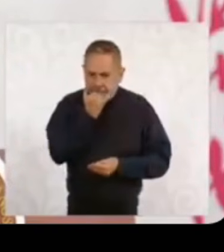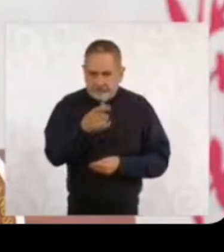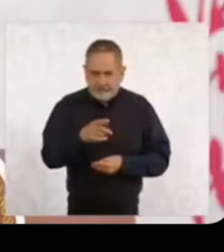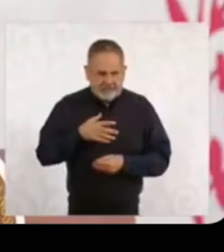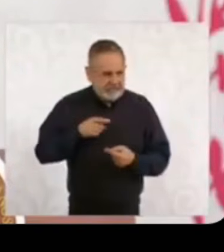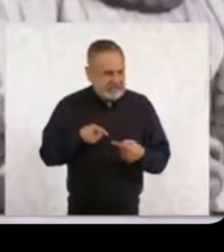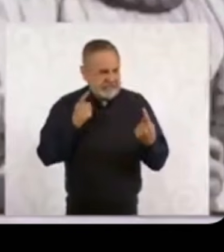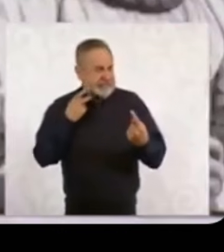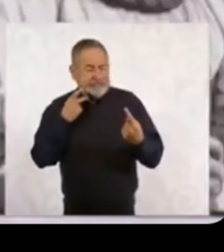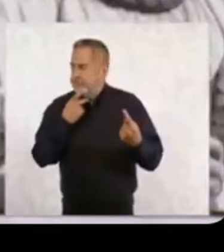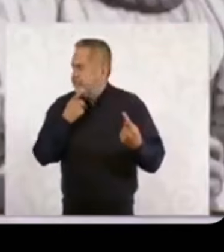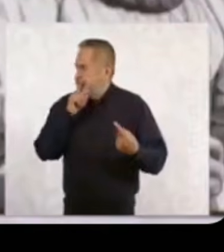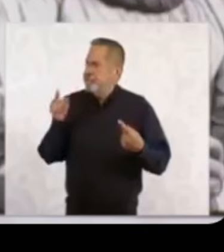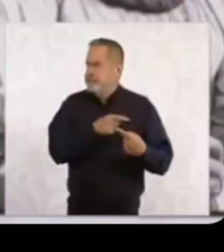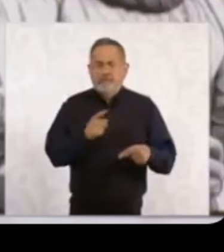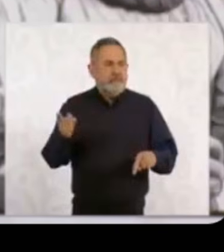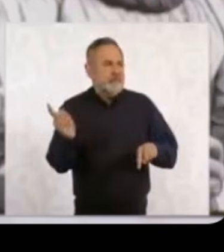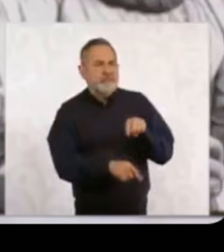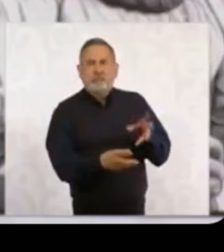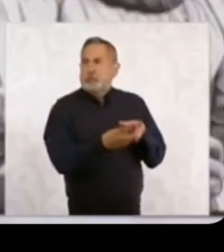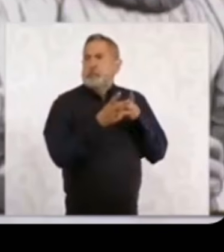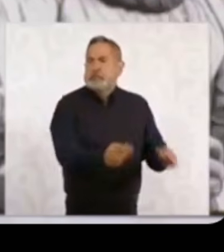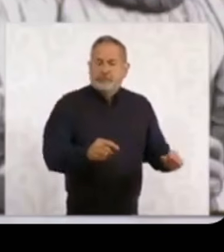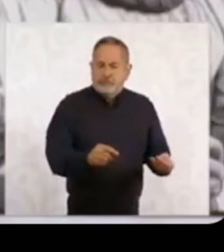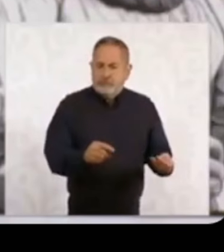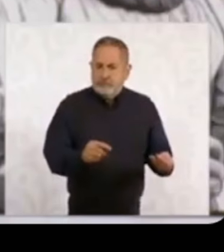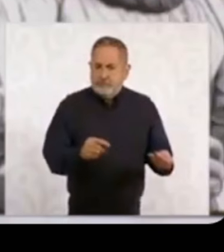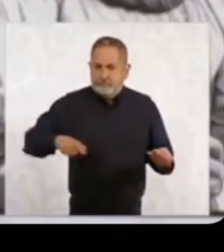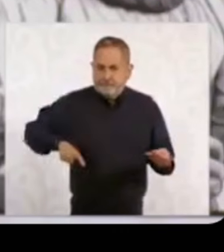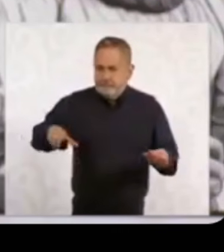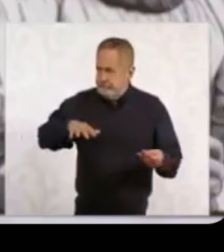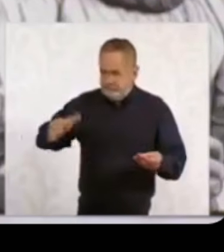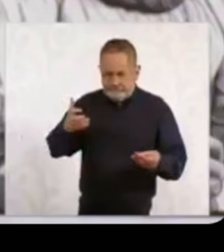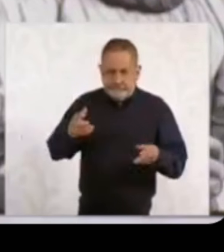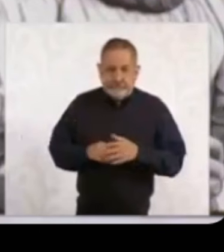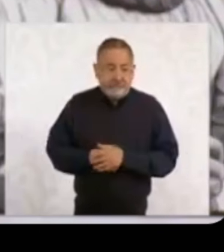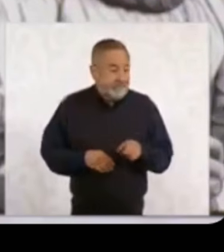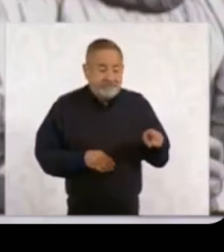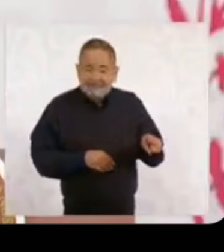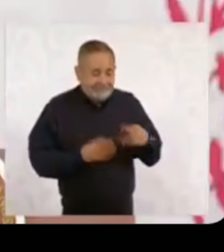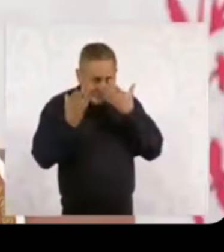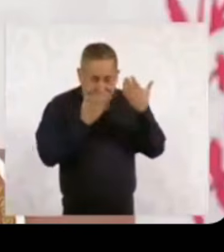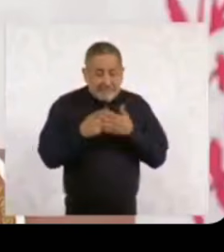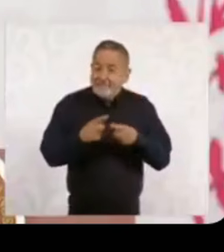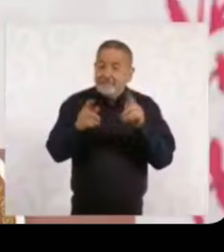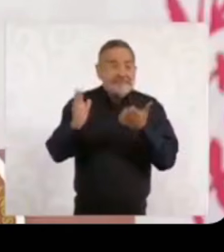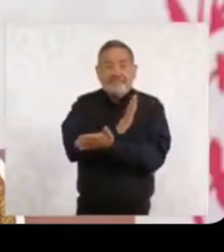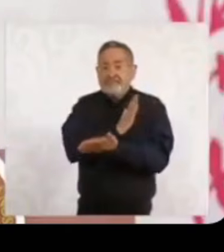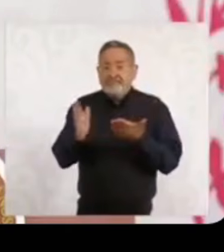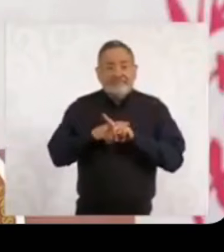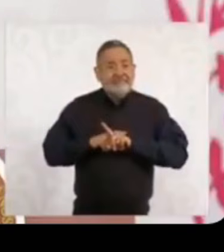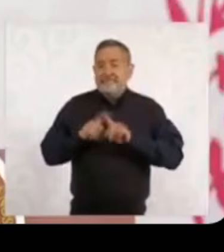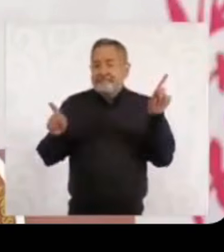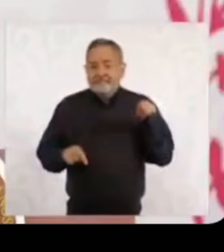informe sobre personas desaparecidas es independiente de la ONU y sostuvo que el documento se basa en casos de